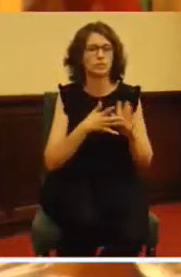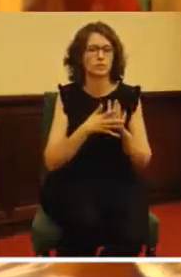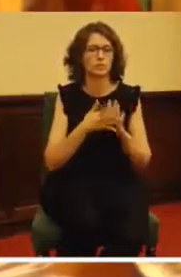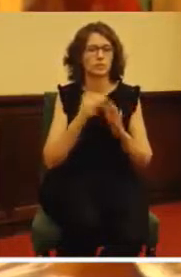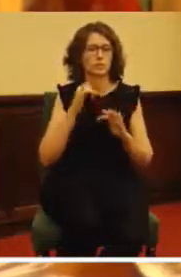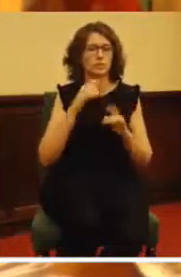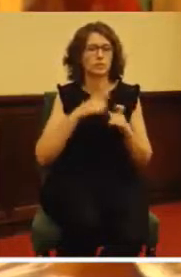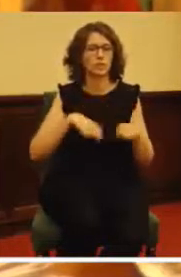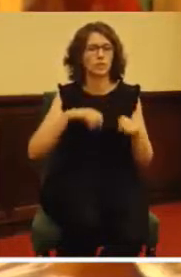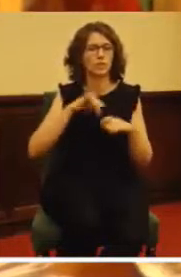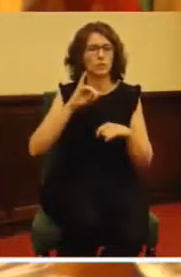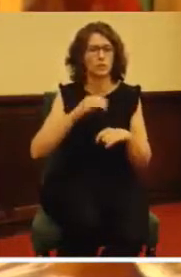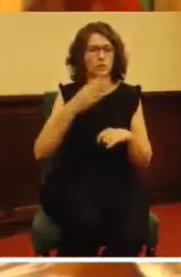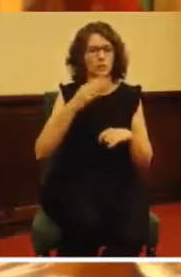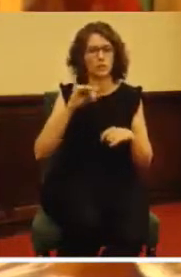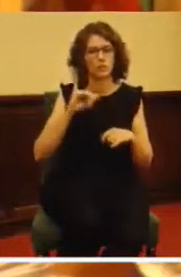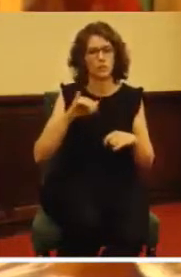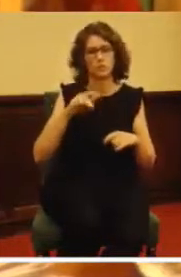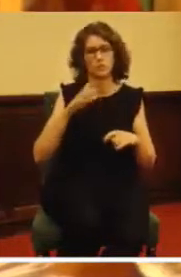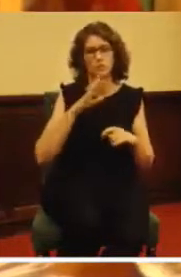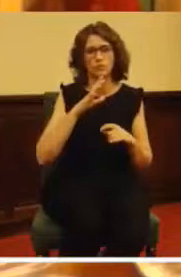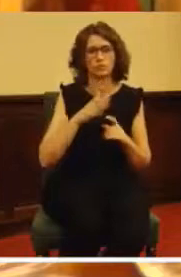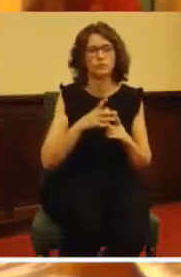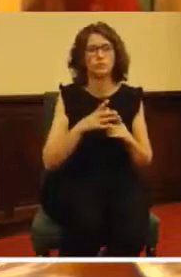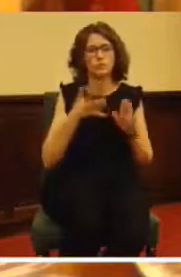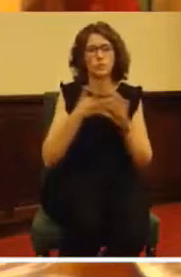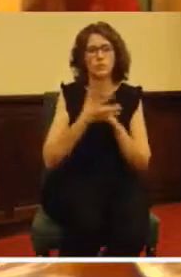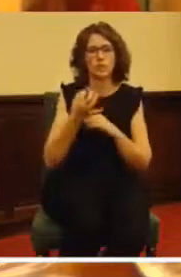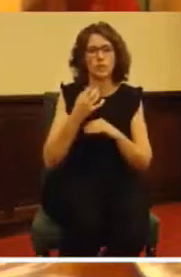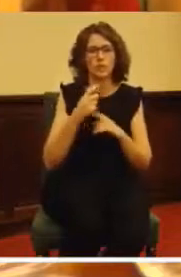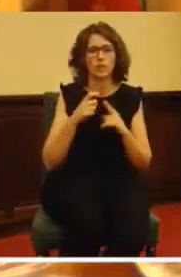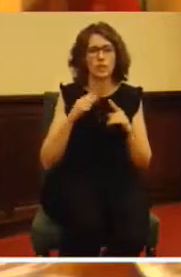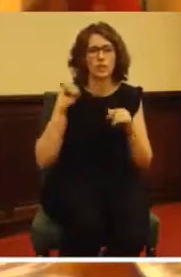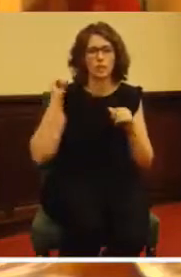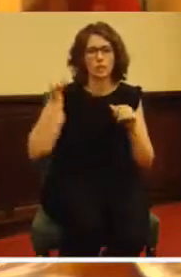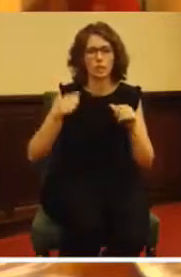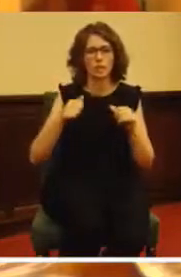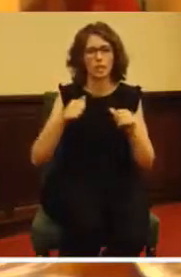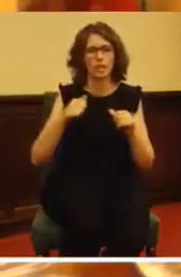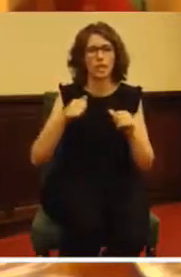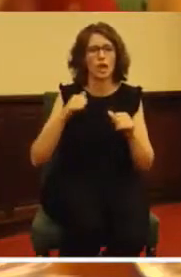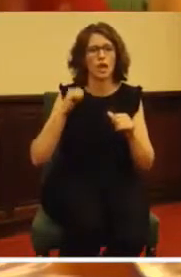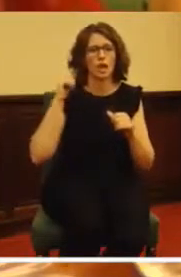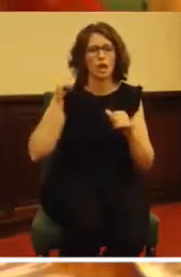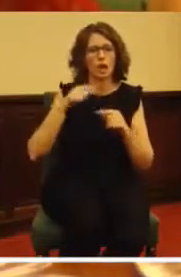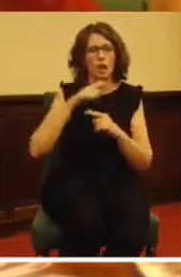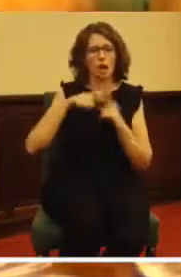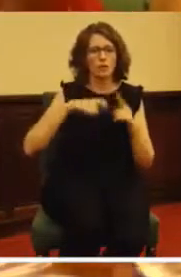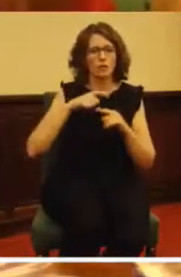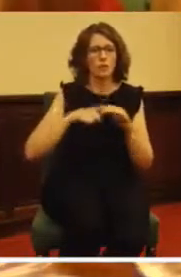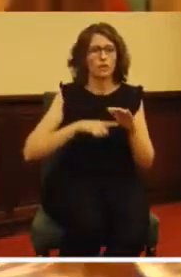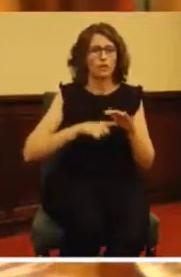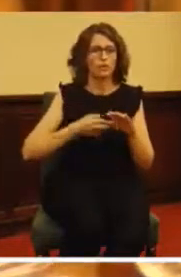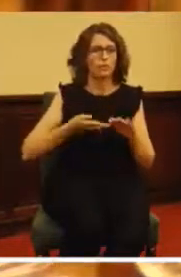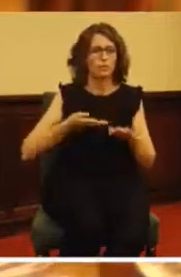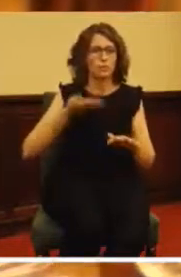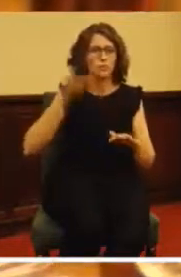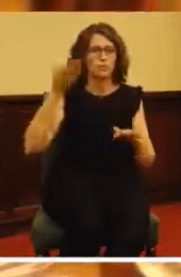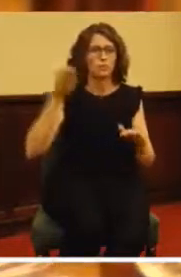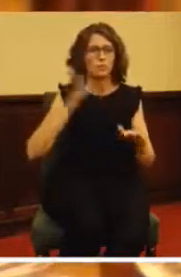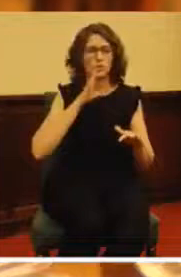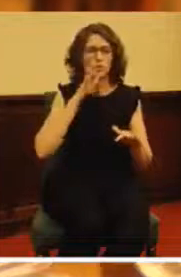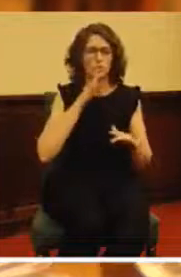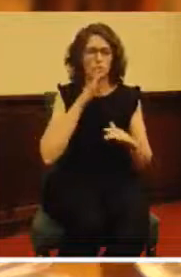del IBI y por qué estamos pagando durante todos estos años un incremento importante todos